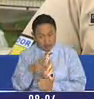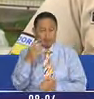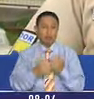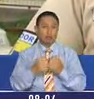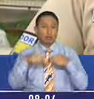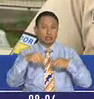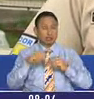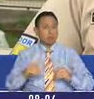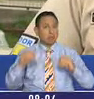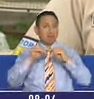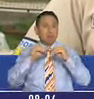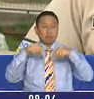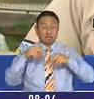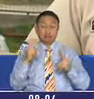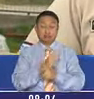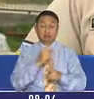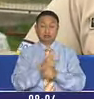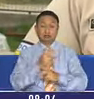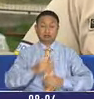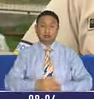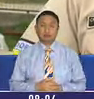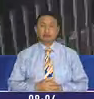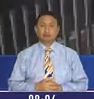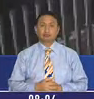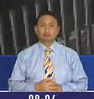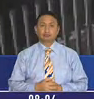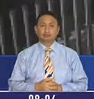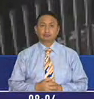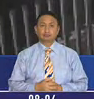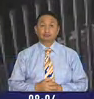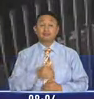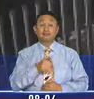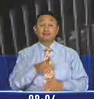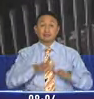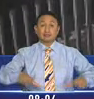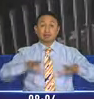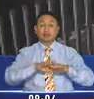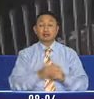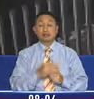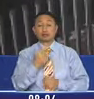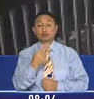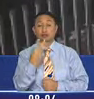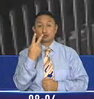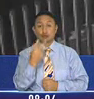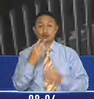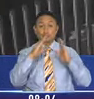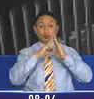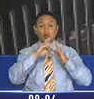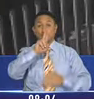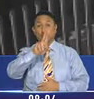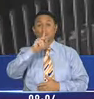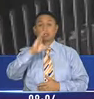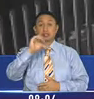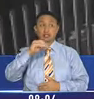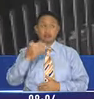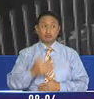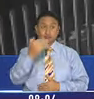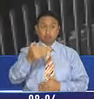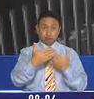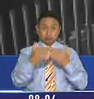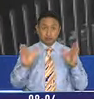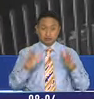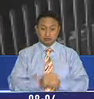generando la problemática que actualmente tenemos. En ese circuito, dos unidades de policía comunitaria se habilitarán en los próximos